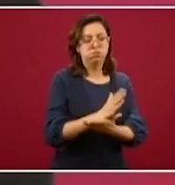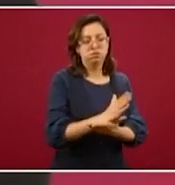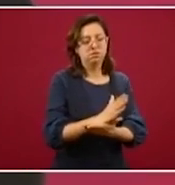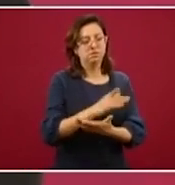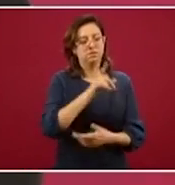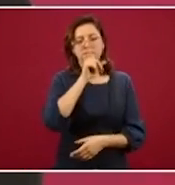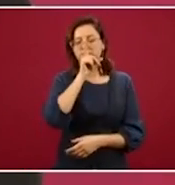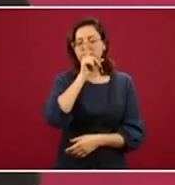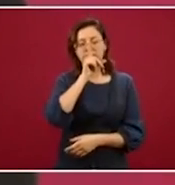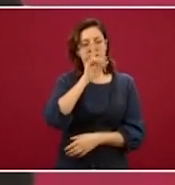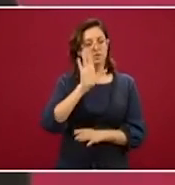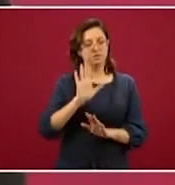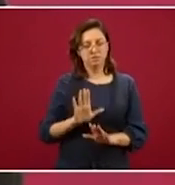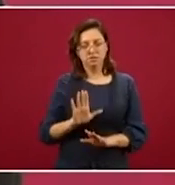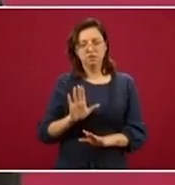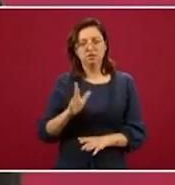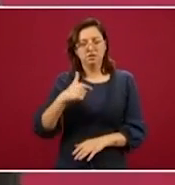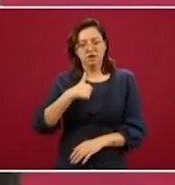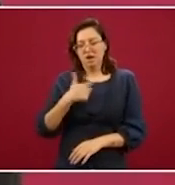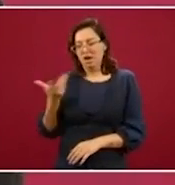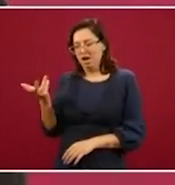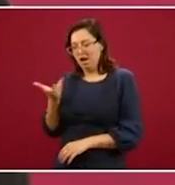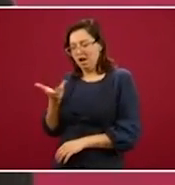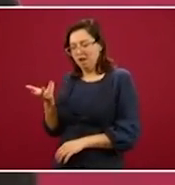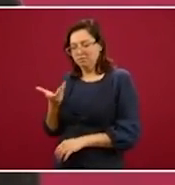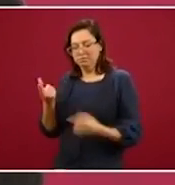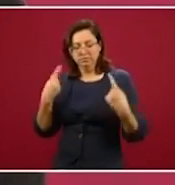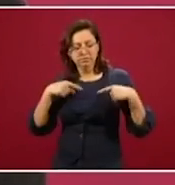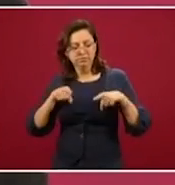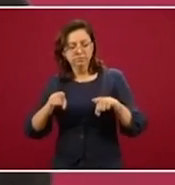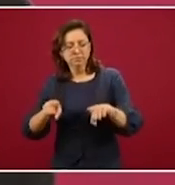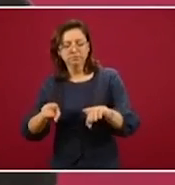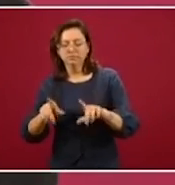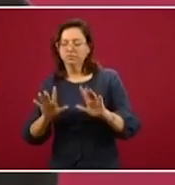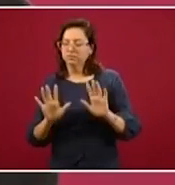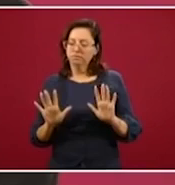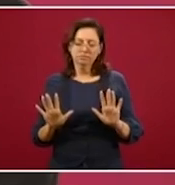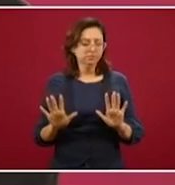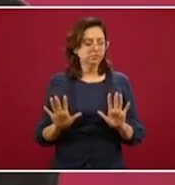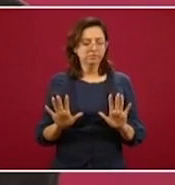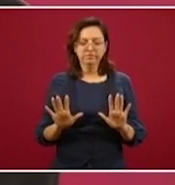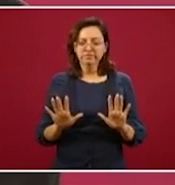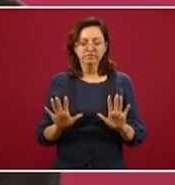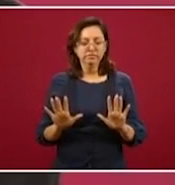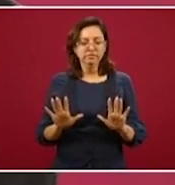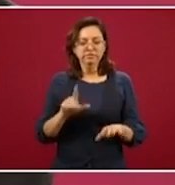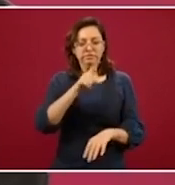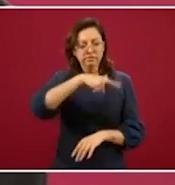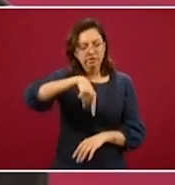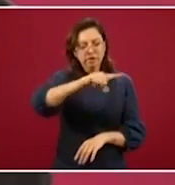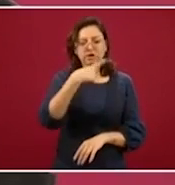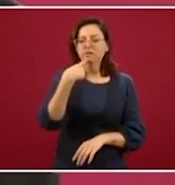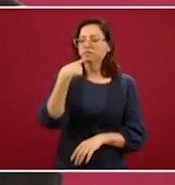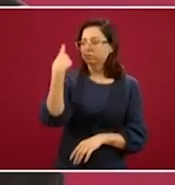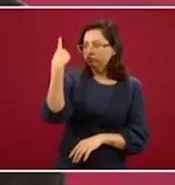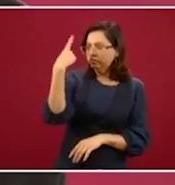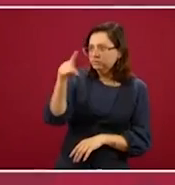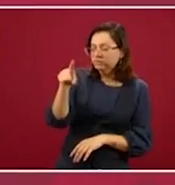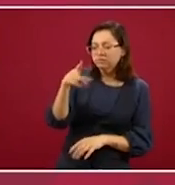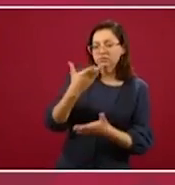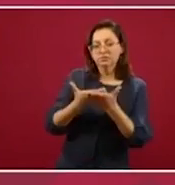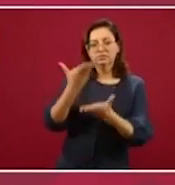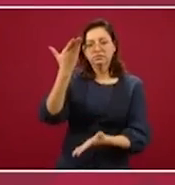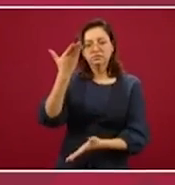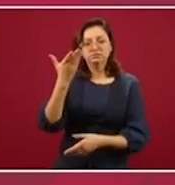creando mecanismos para que quienes denuncien al Estado